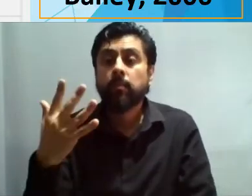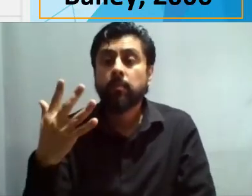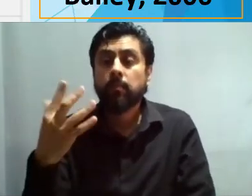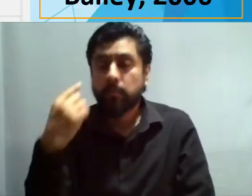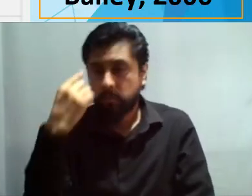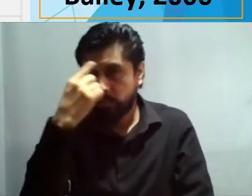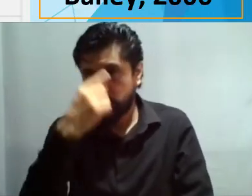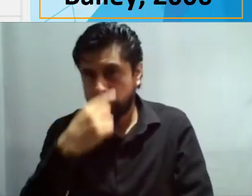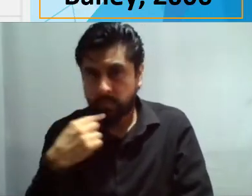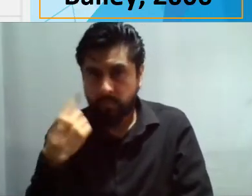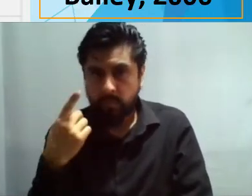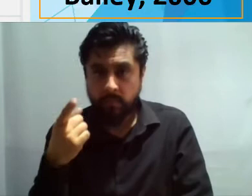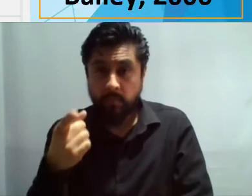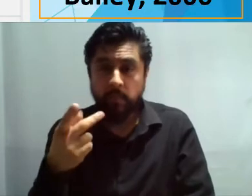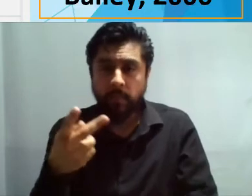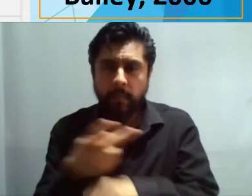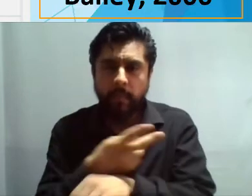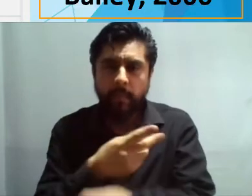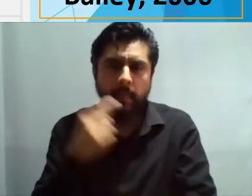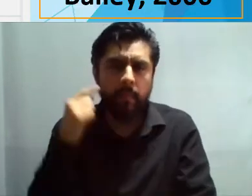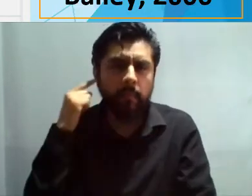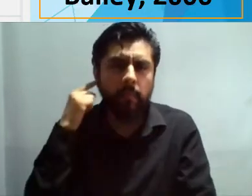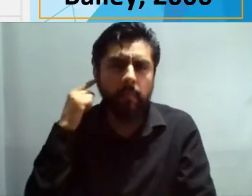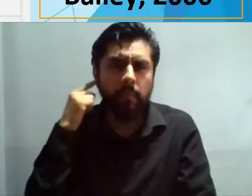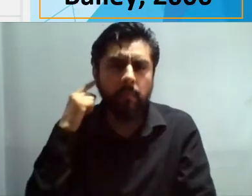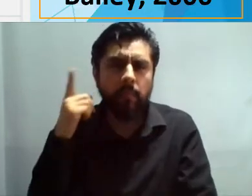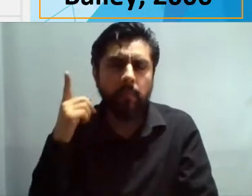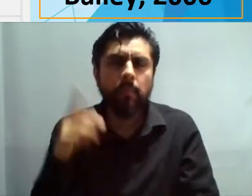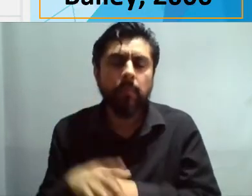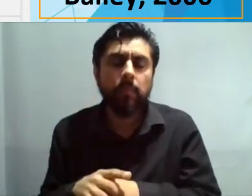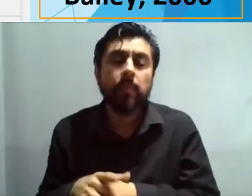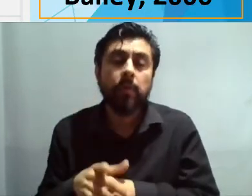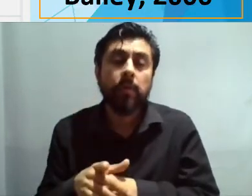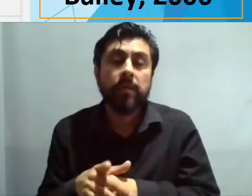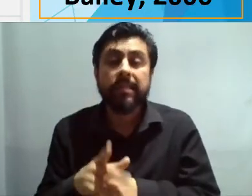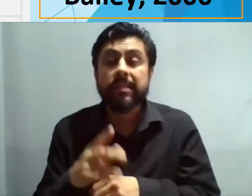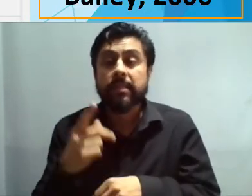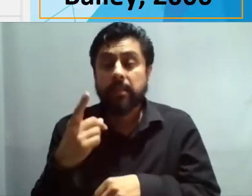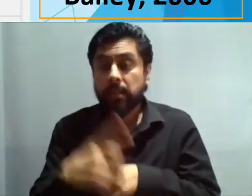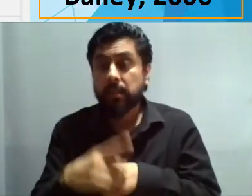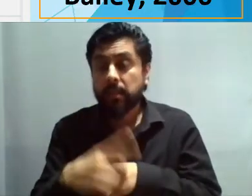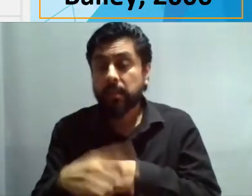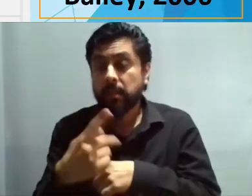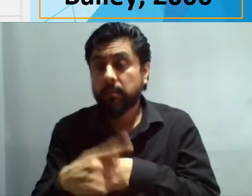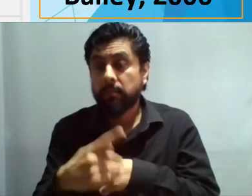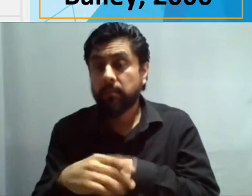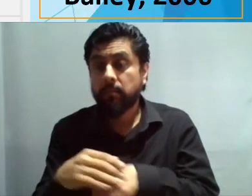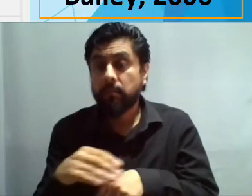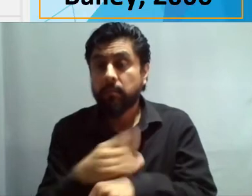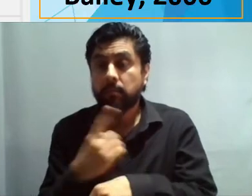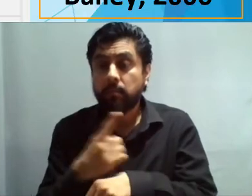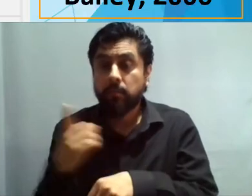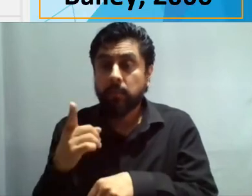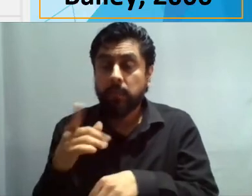ocurre? Bueno, el oído puede dañarse de forma muy importante si cambiamos la intensidad de